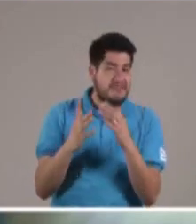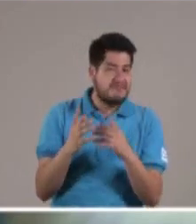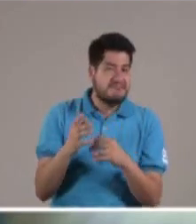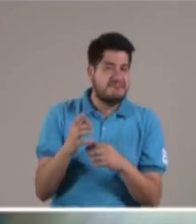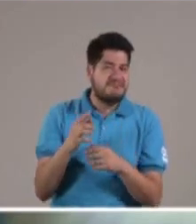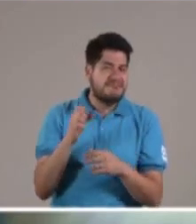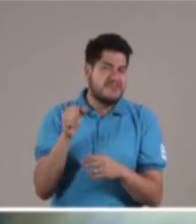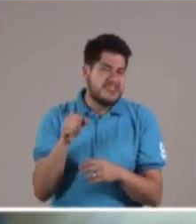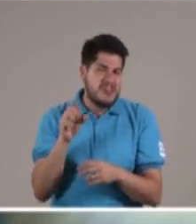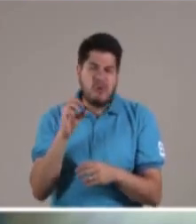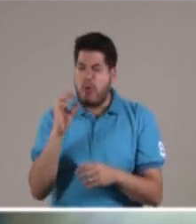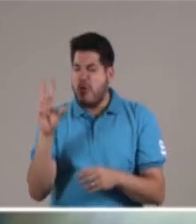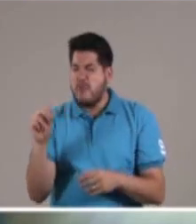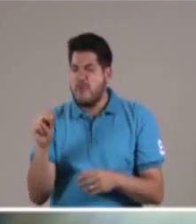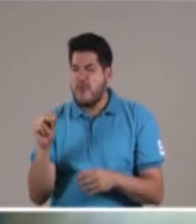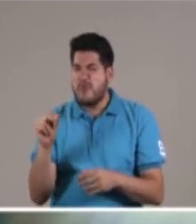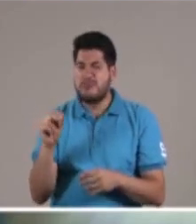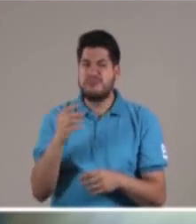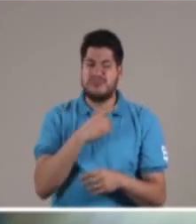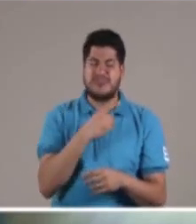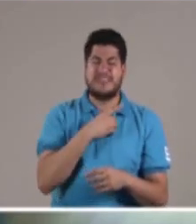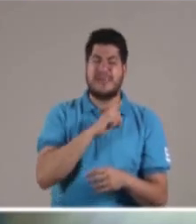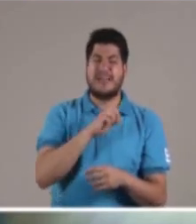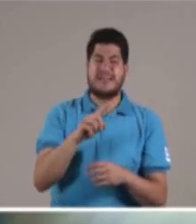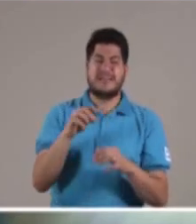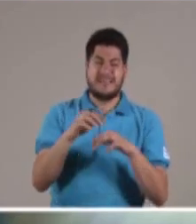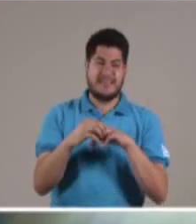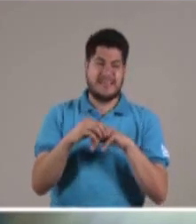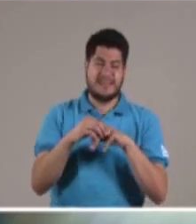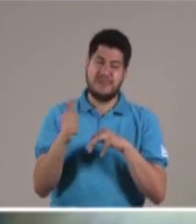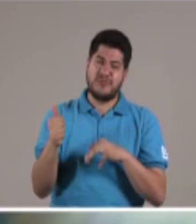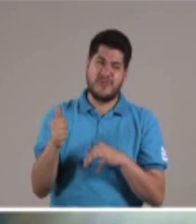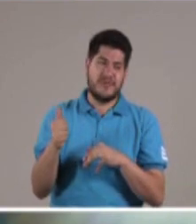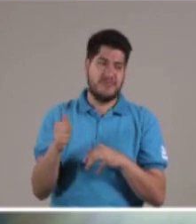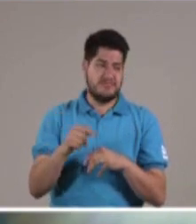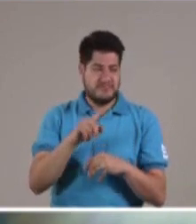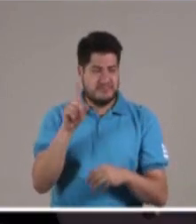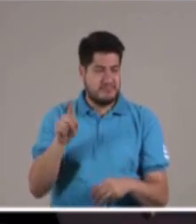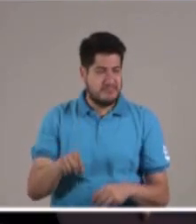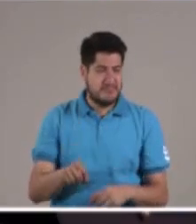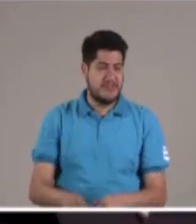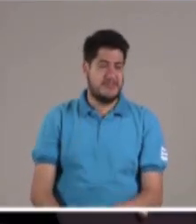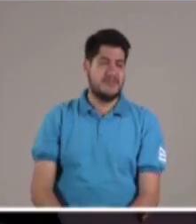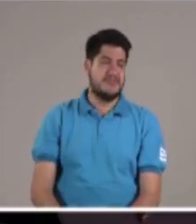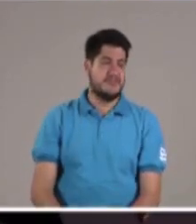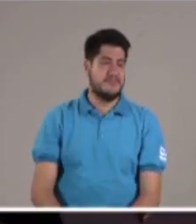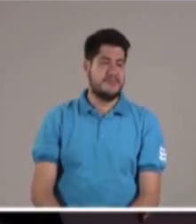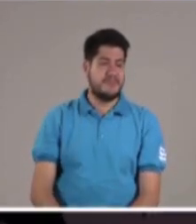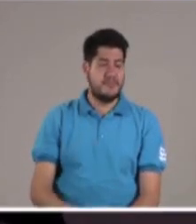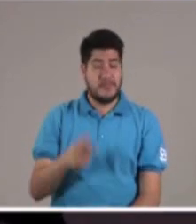novia pregúntele por favor usted gane la última usted es